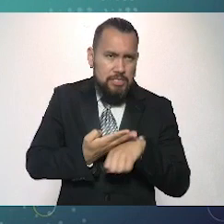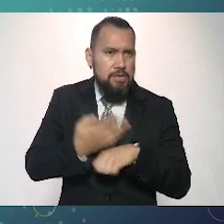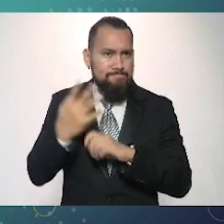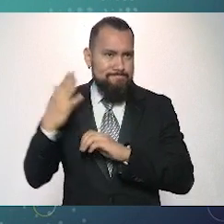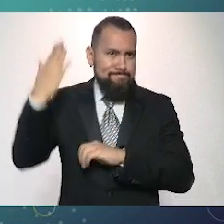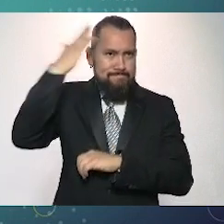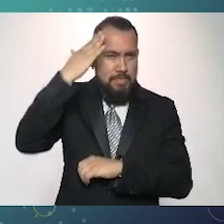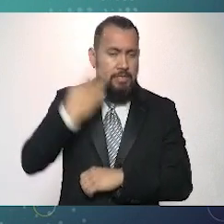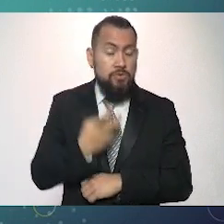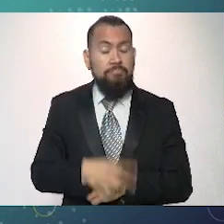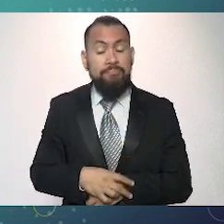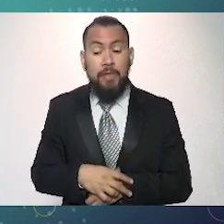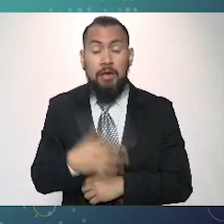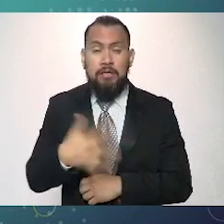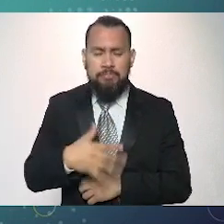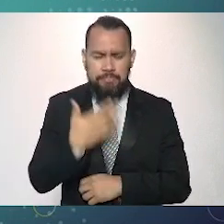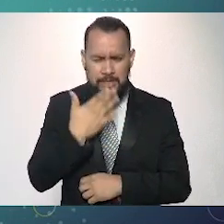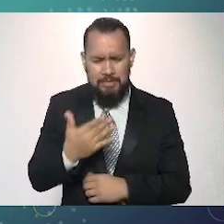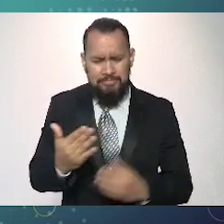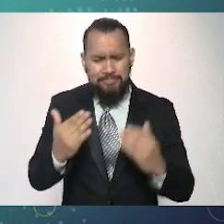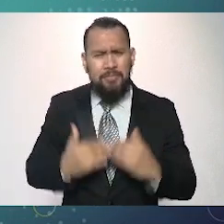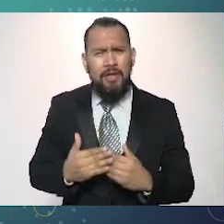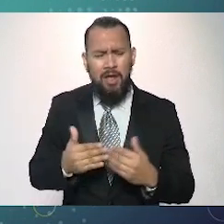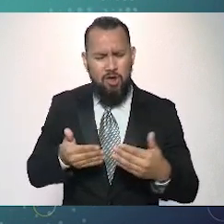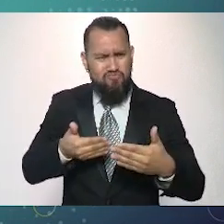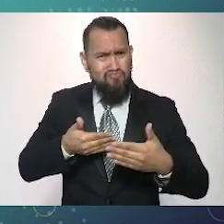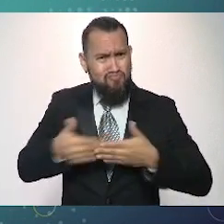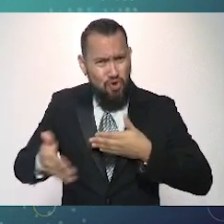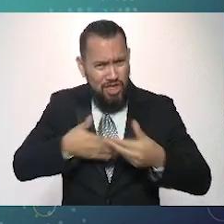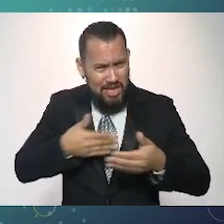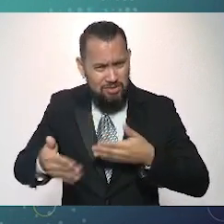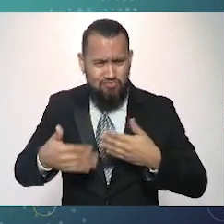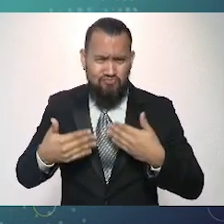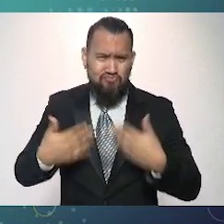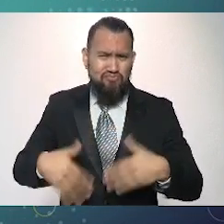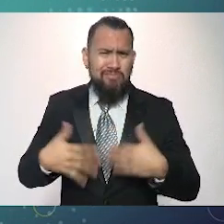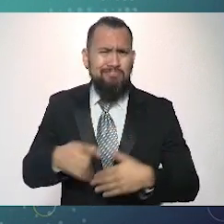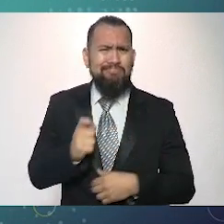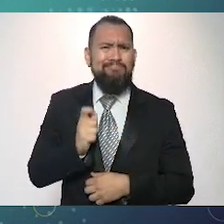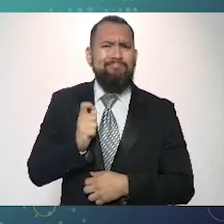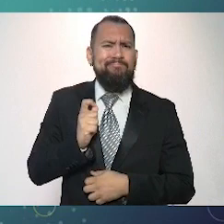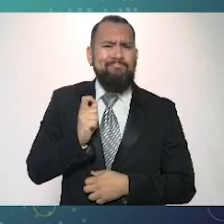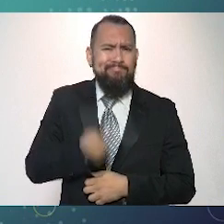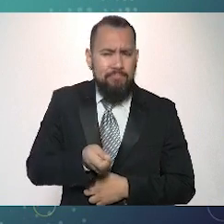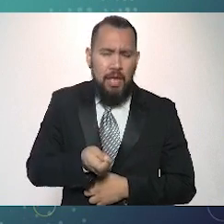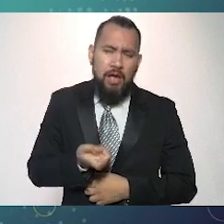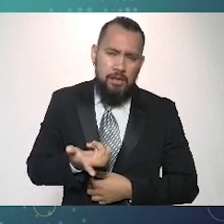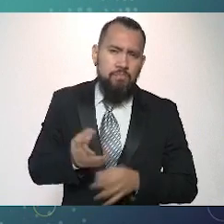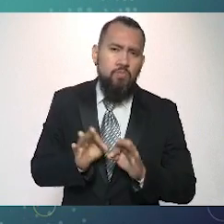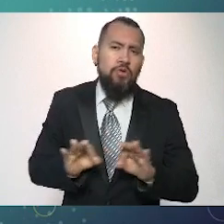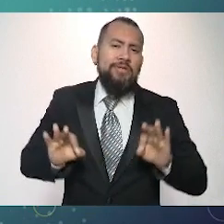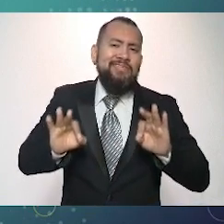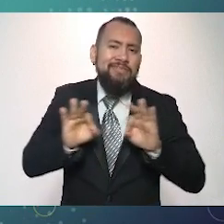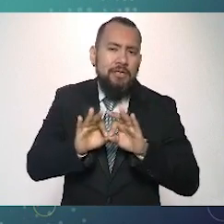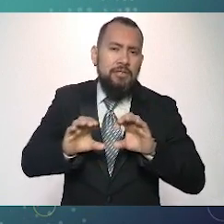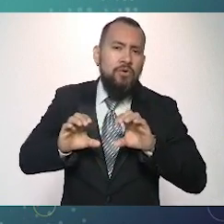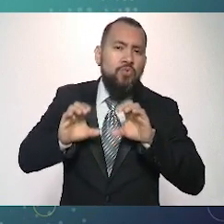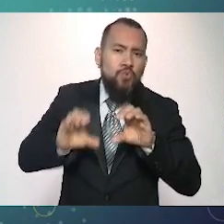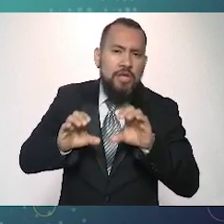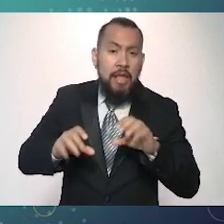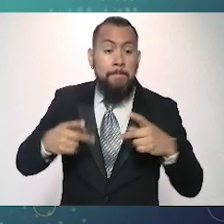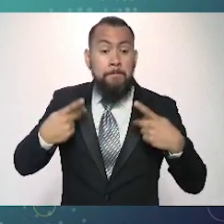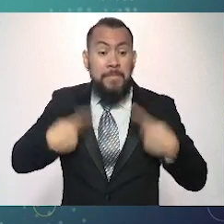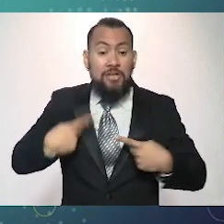La modernidad, hoy por hoy, se define a partir del cuidado a la protección de datos